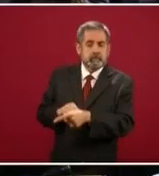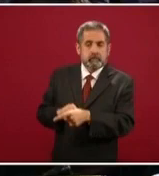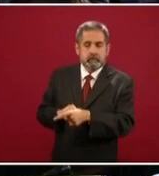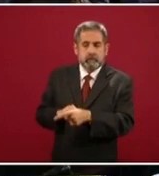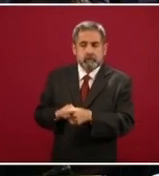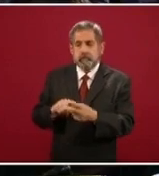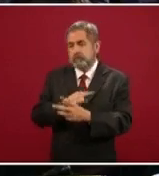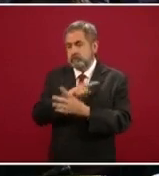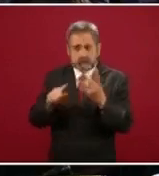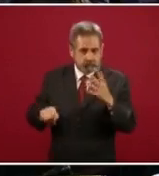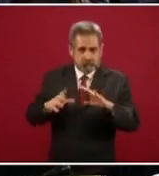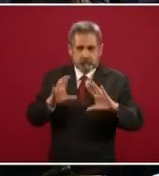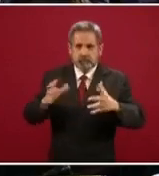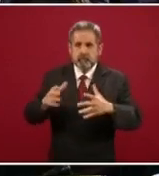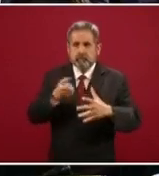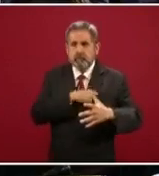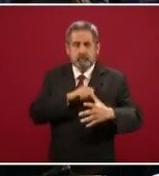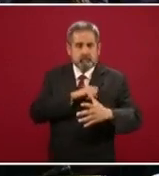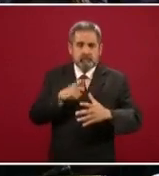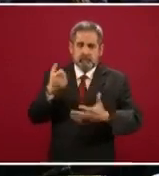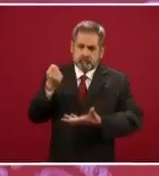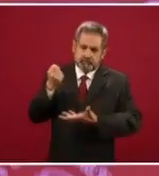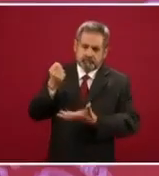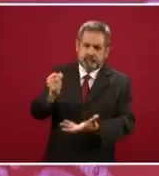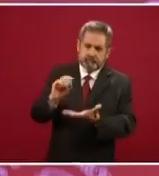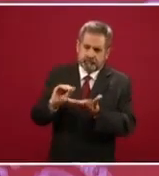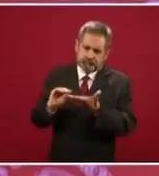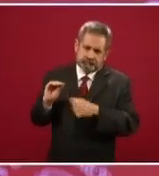todo el sector salud tiene un incremento